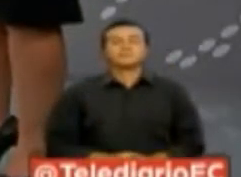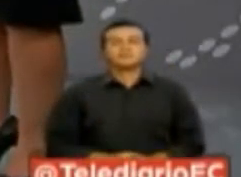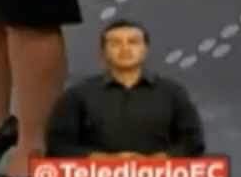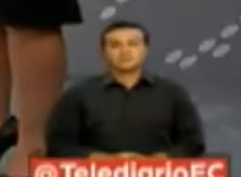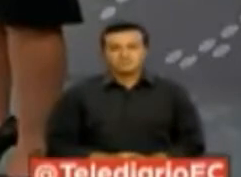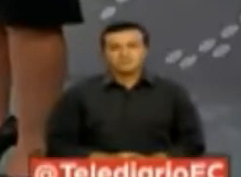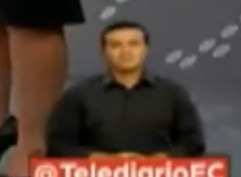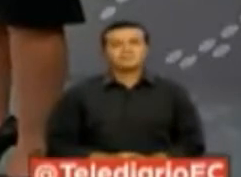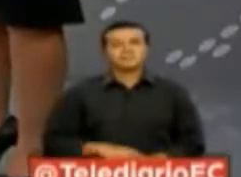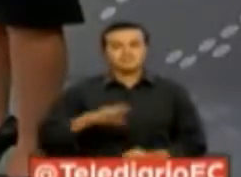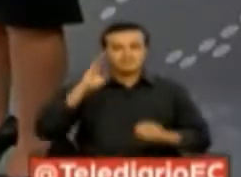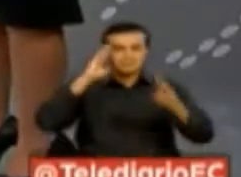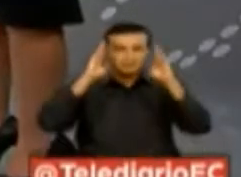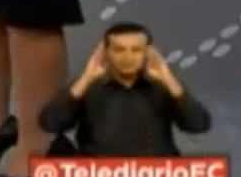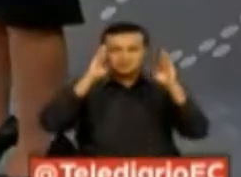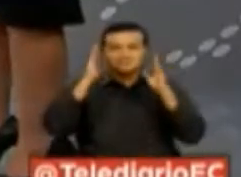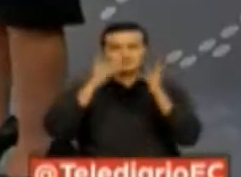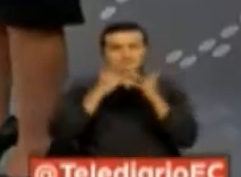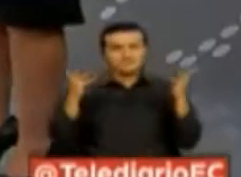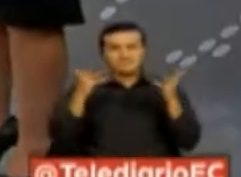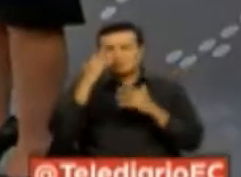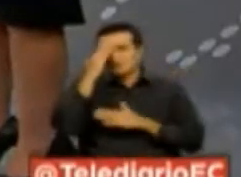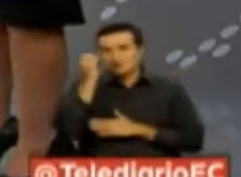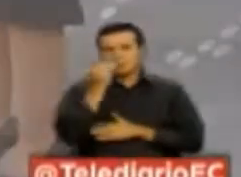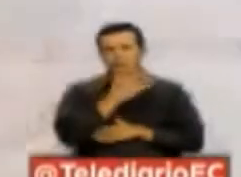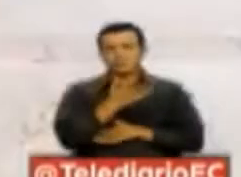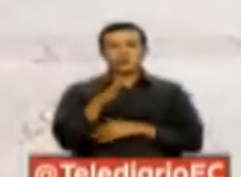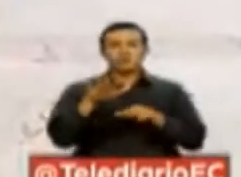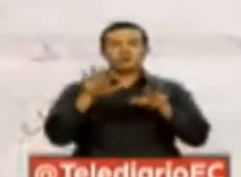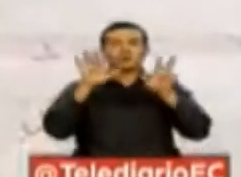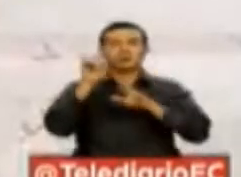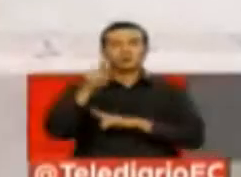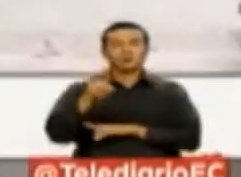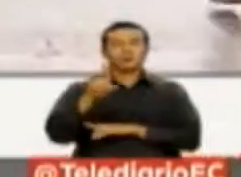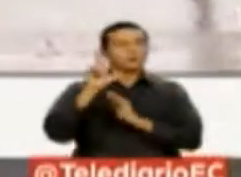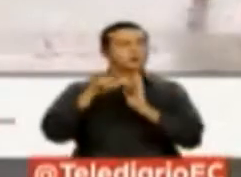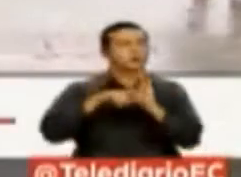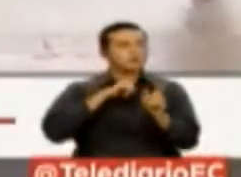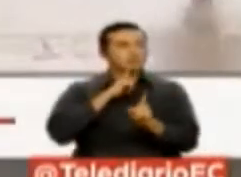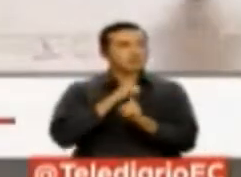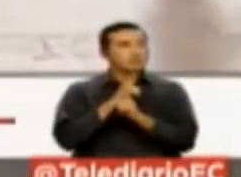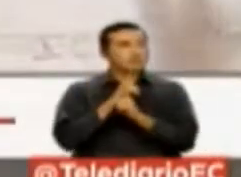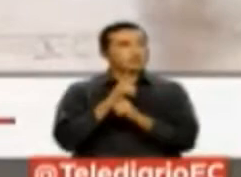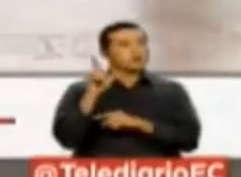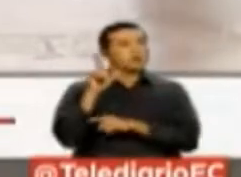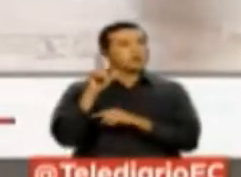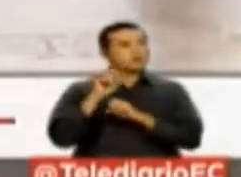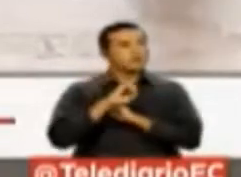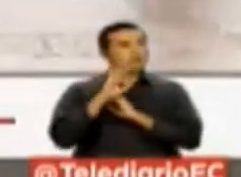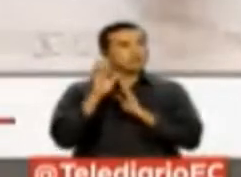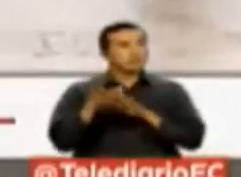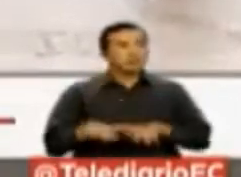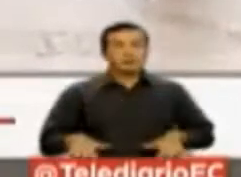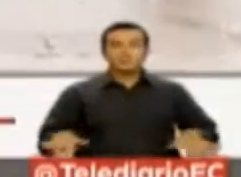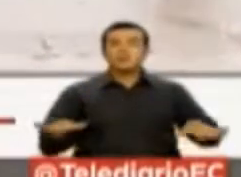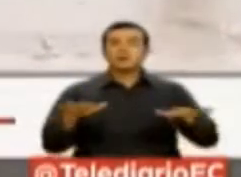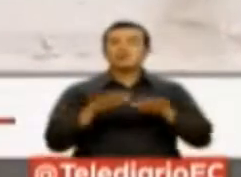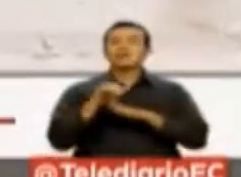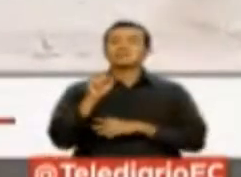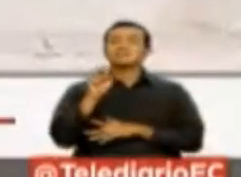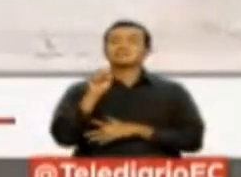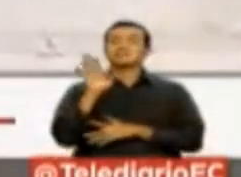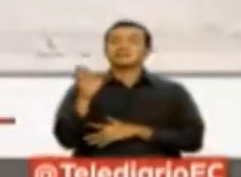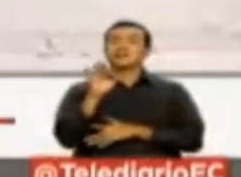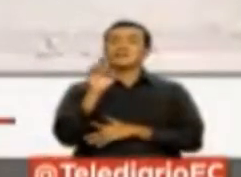qué tal diana sofía amigos televidentes muy buenos días 8 y un minuto de la mañana de este lunes desde la cooperativa san